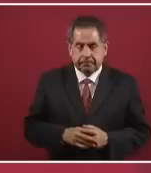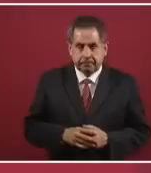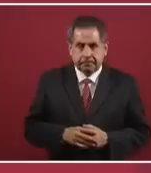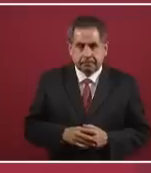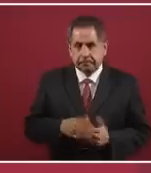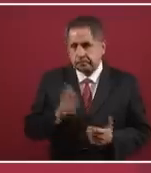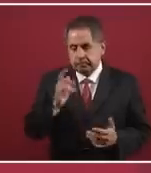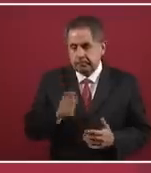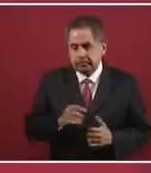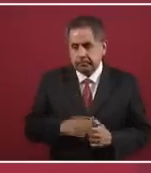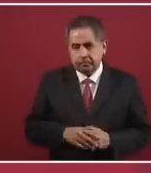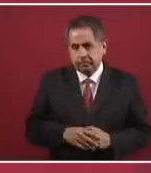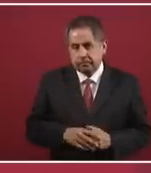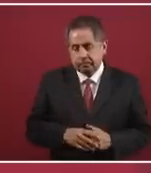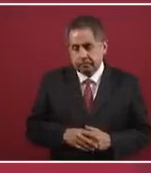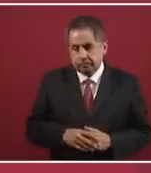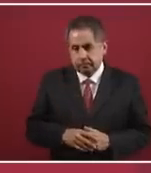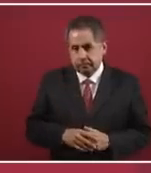es